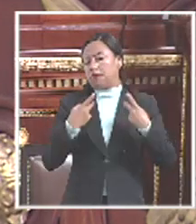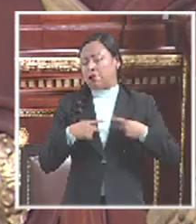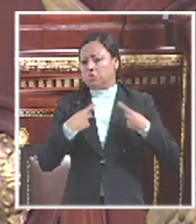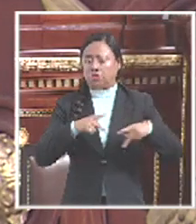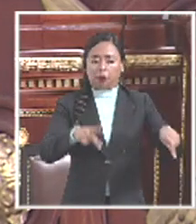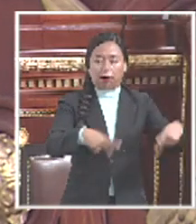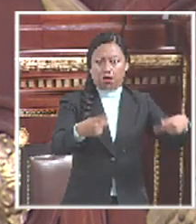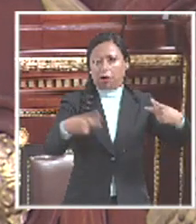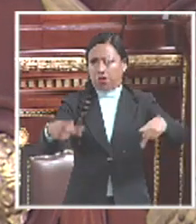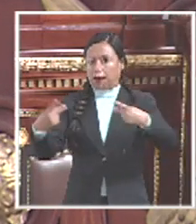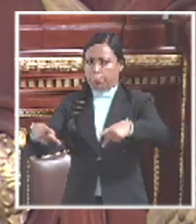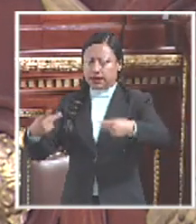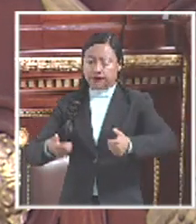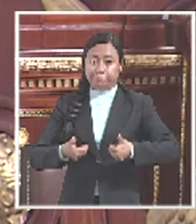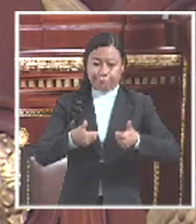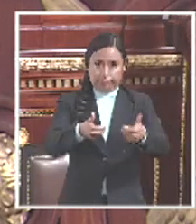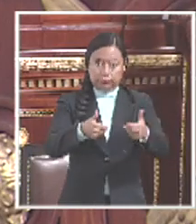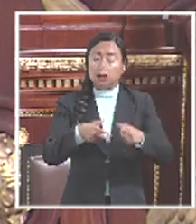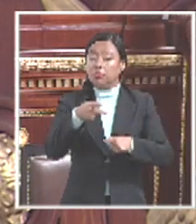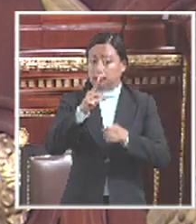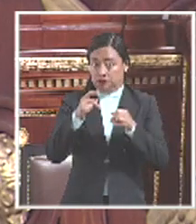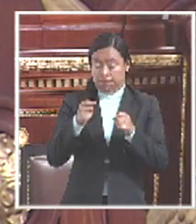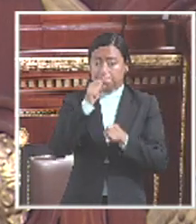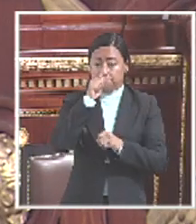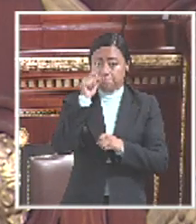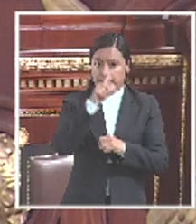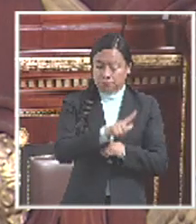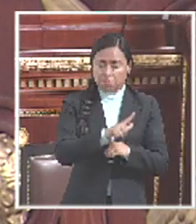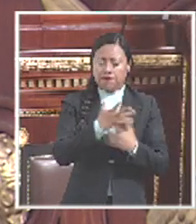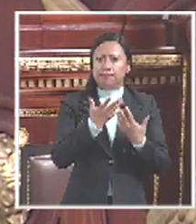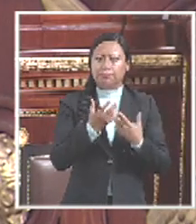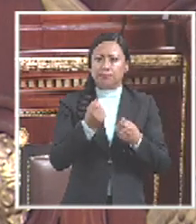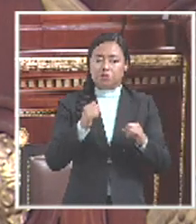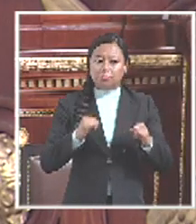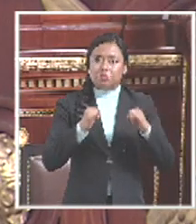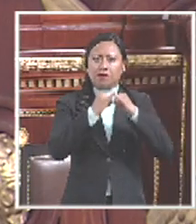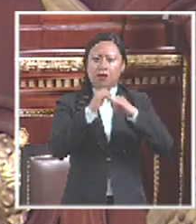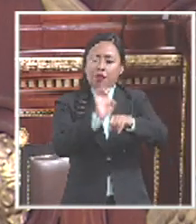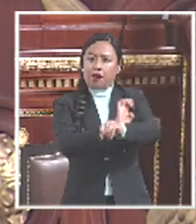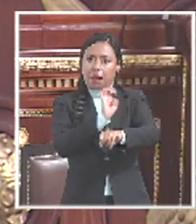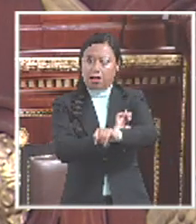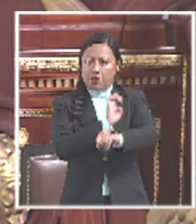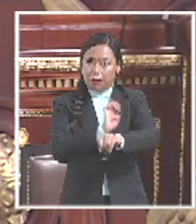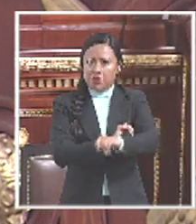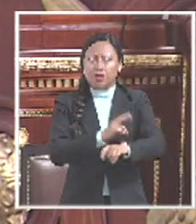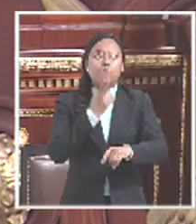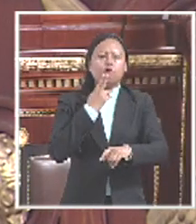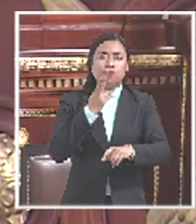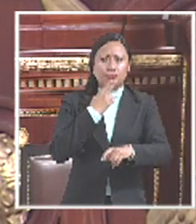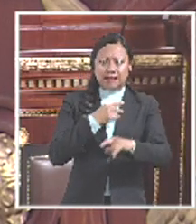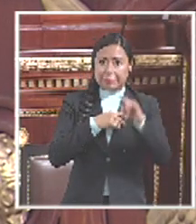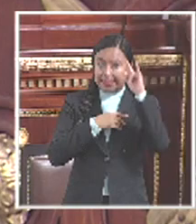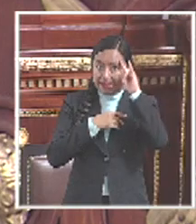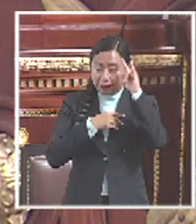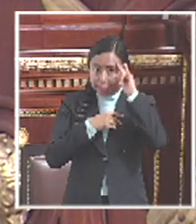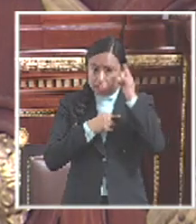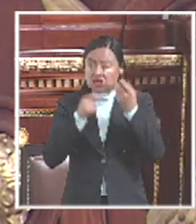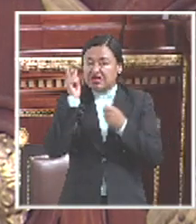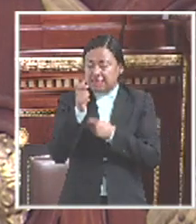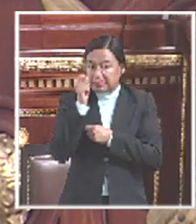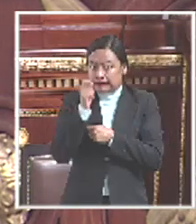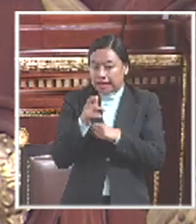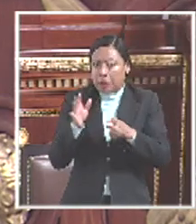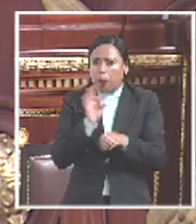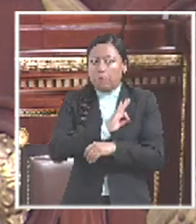vía pública, pero también con instalaciones eléctricas irregulares, utilizando diablitos. Incluso